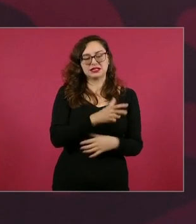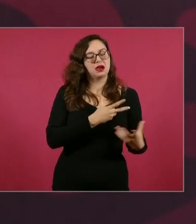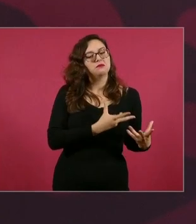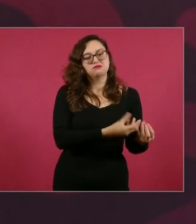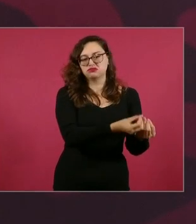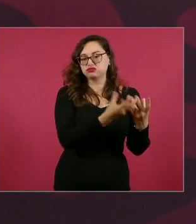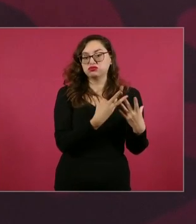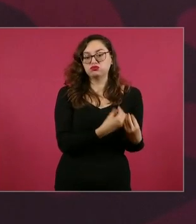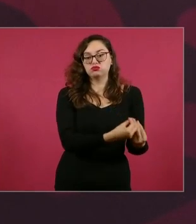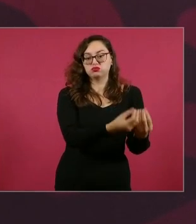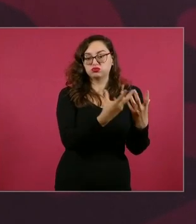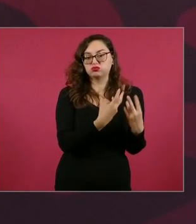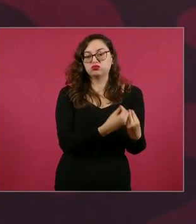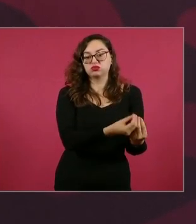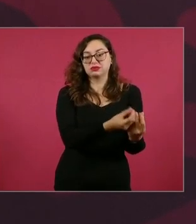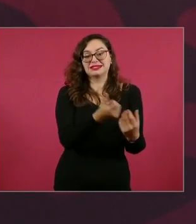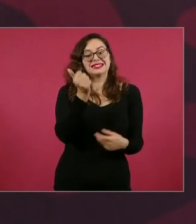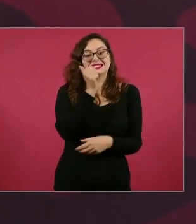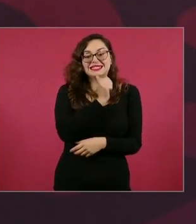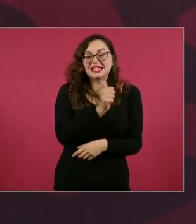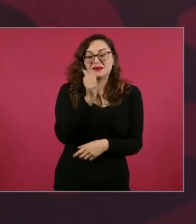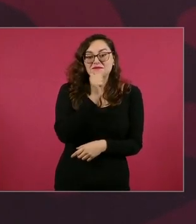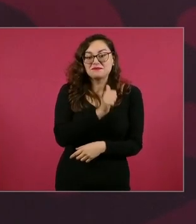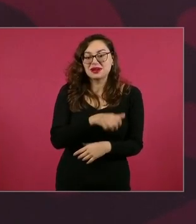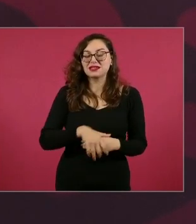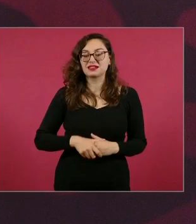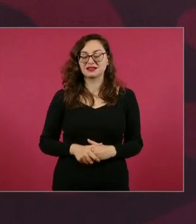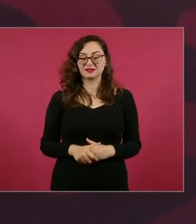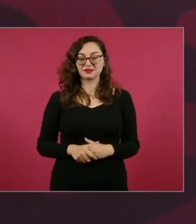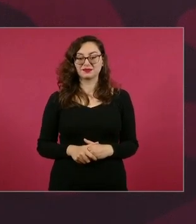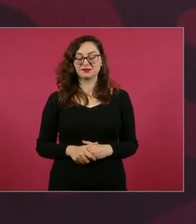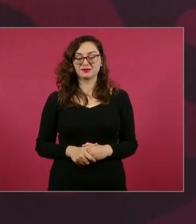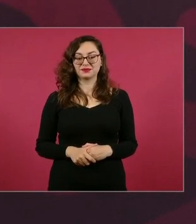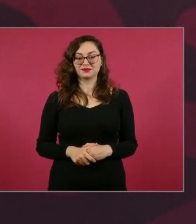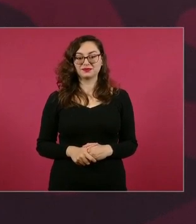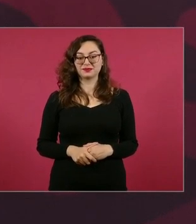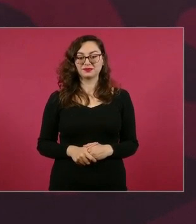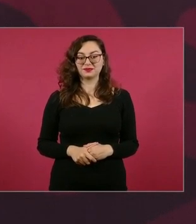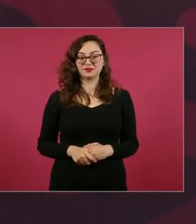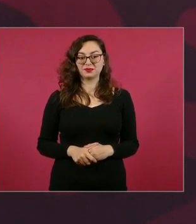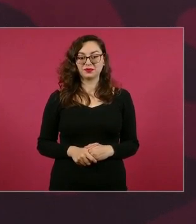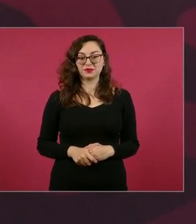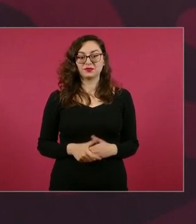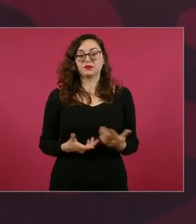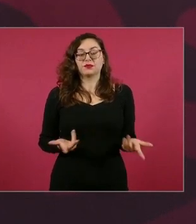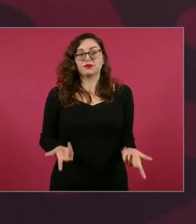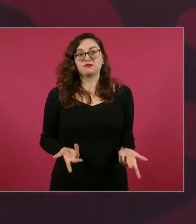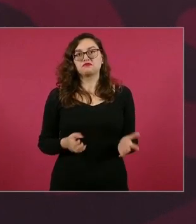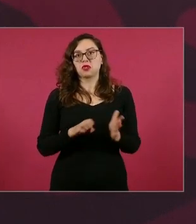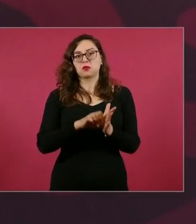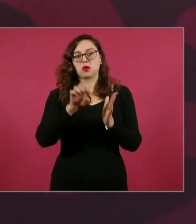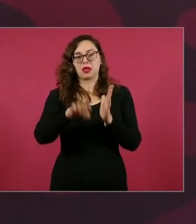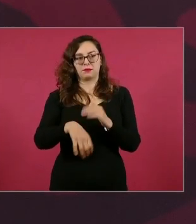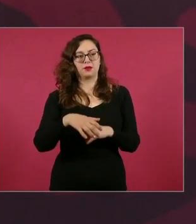coparmex dirigentes de la coparmex por ejemplo el finado